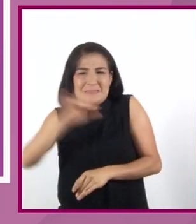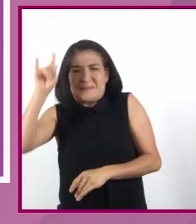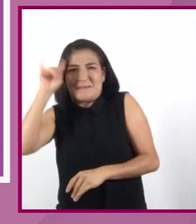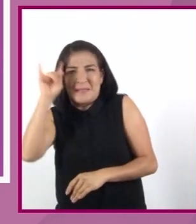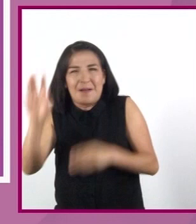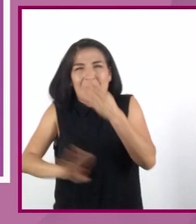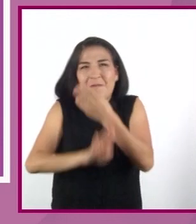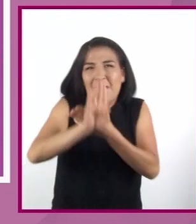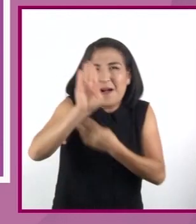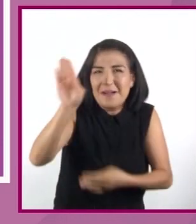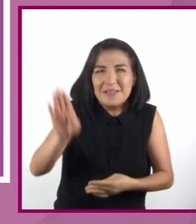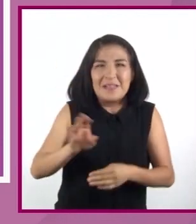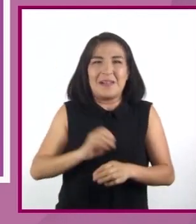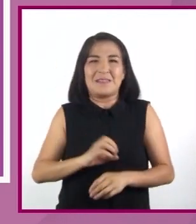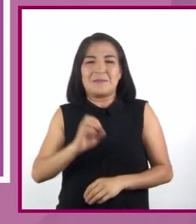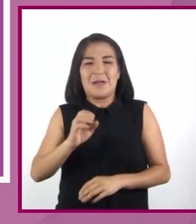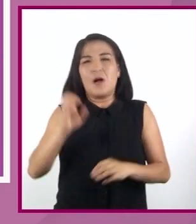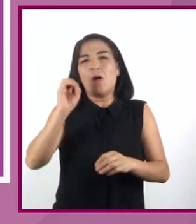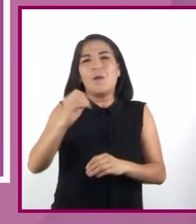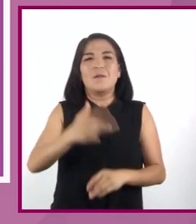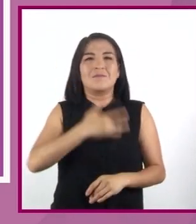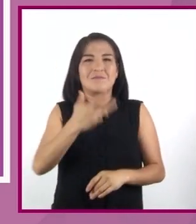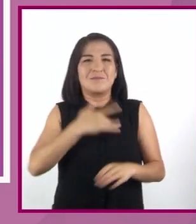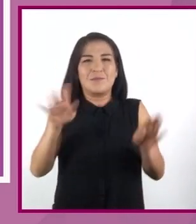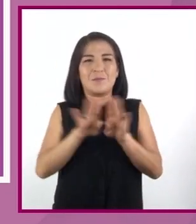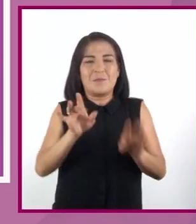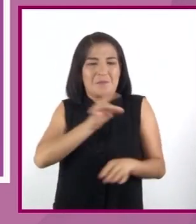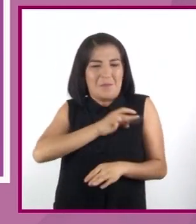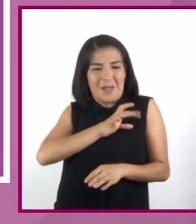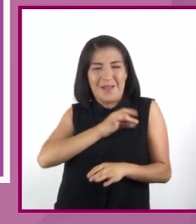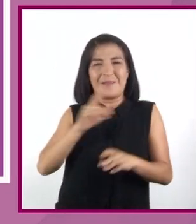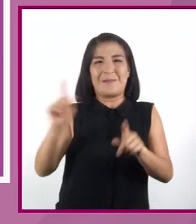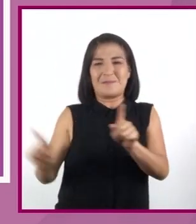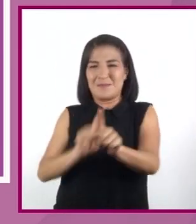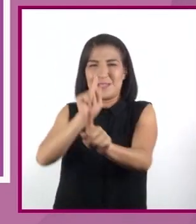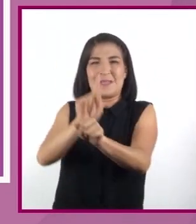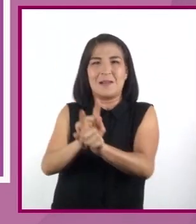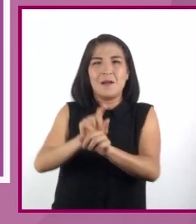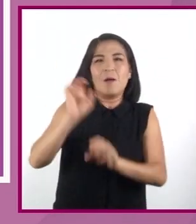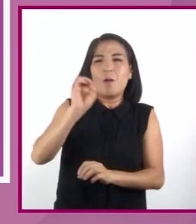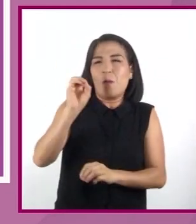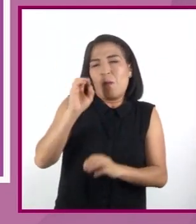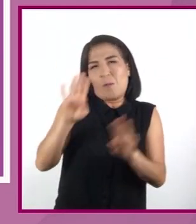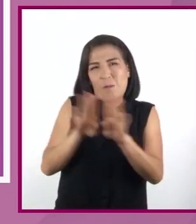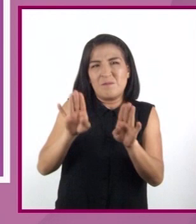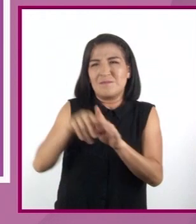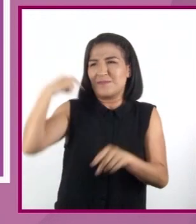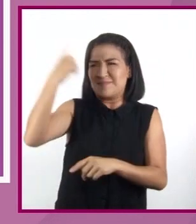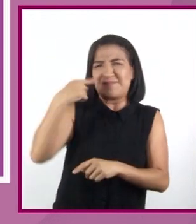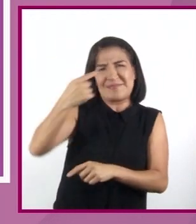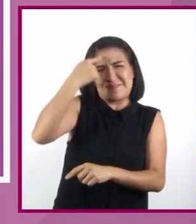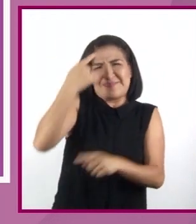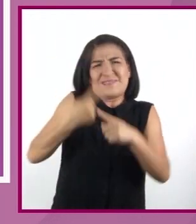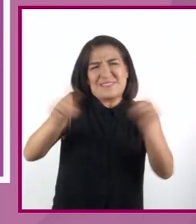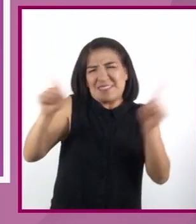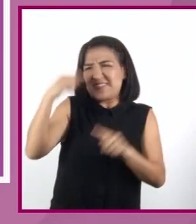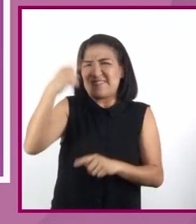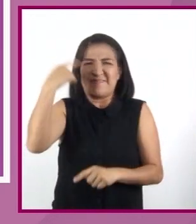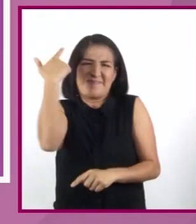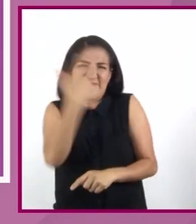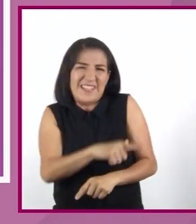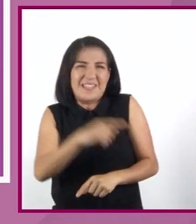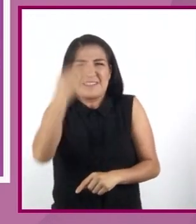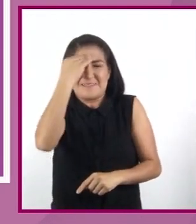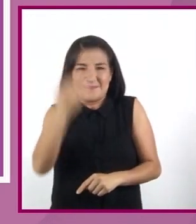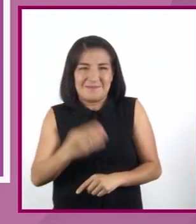paranormal. Por lo general, los espacios, el tiempo, los personajes tienen rasgos fuera de lo común o extraordinario.